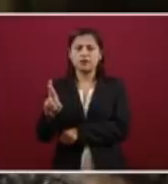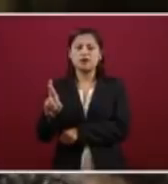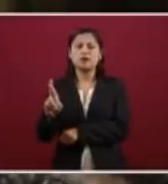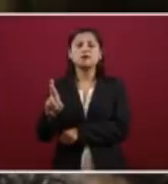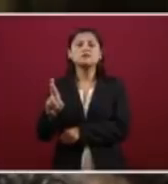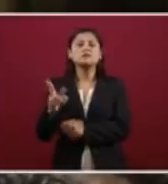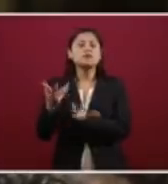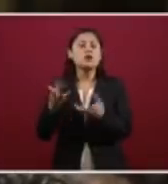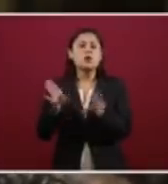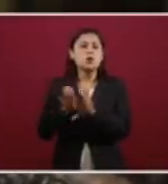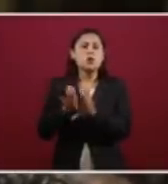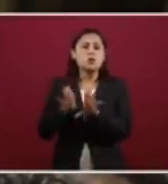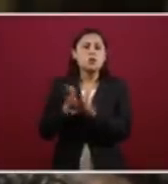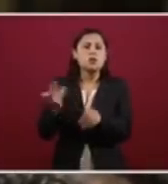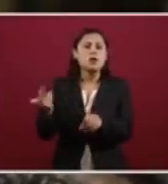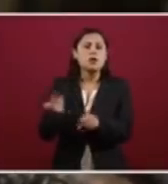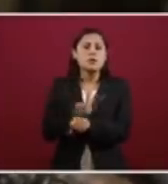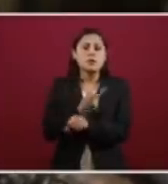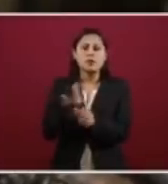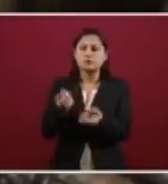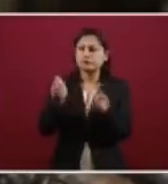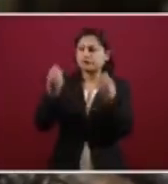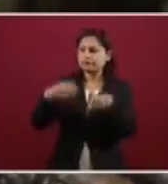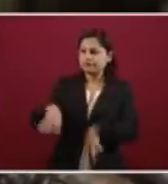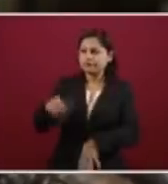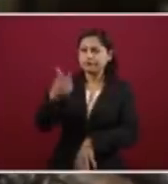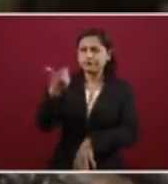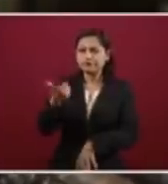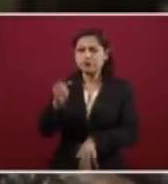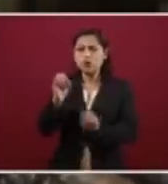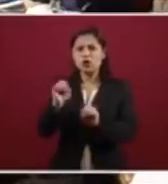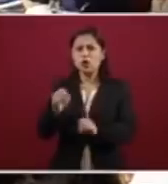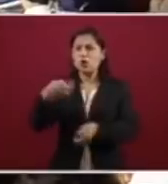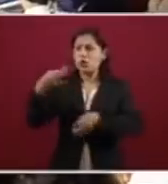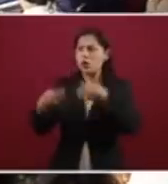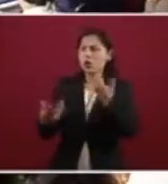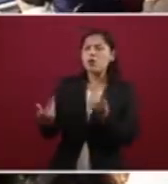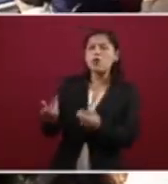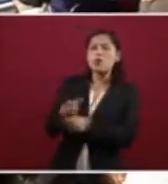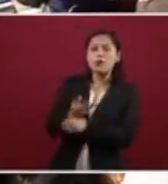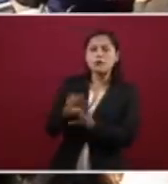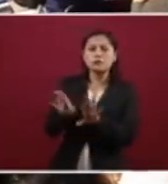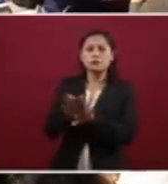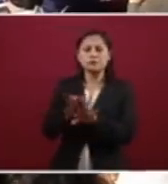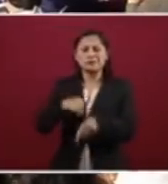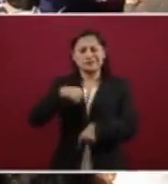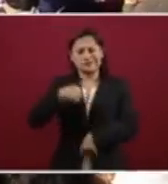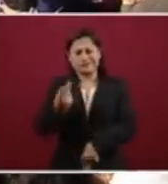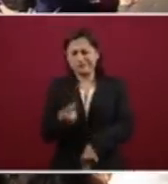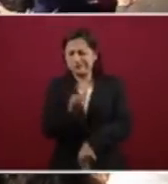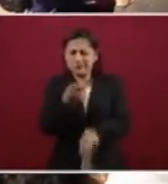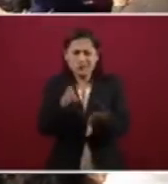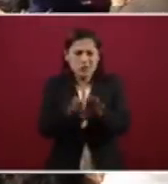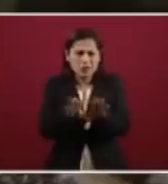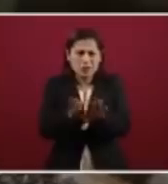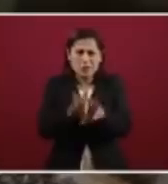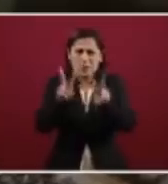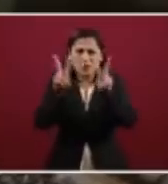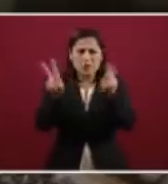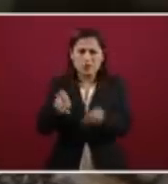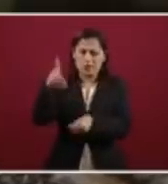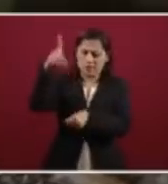va este proceso judicial? Y preguntarle, no me quedó claro sobre el tema de donativos. ¿Los donativos a